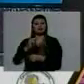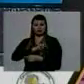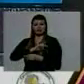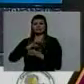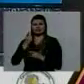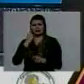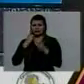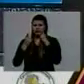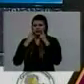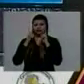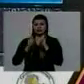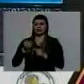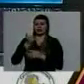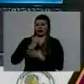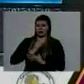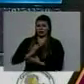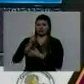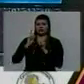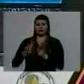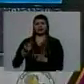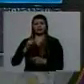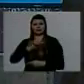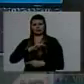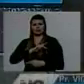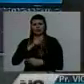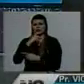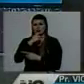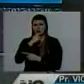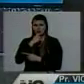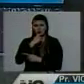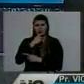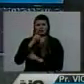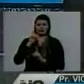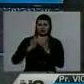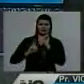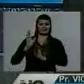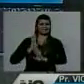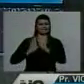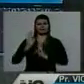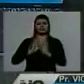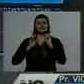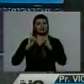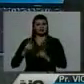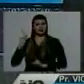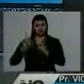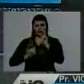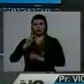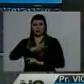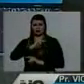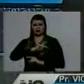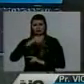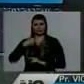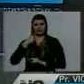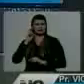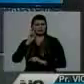confianza y expectativa, y los que tienen muchas dudas y son bastante escépticos, y los que definitivamente están viendo